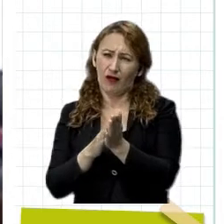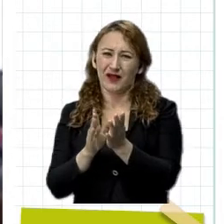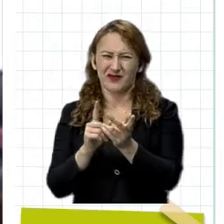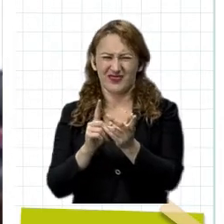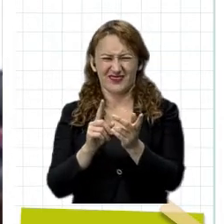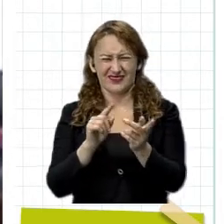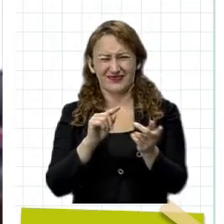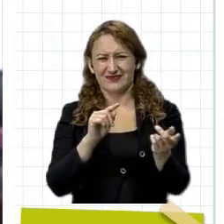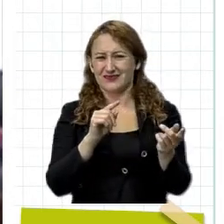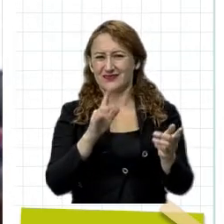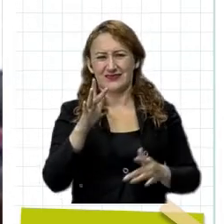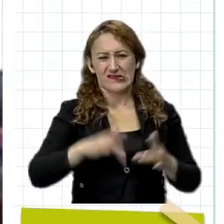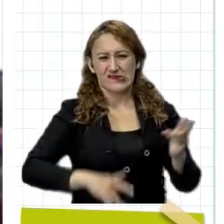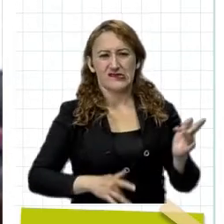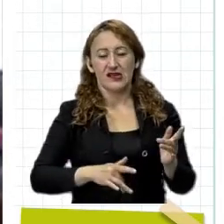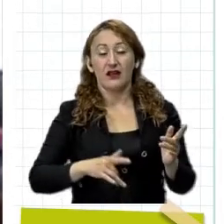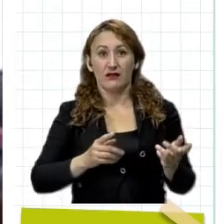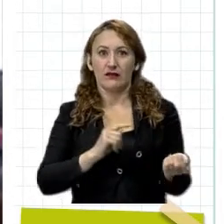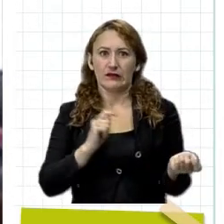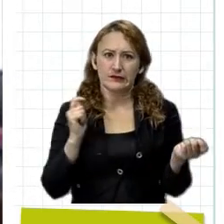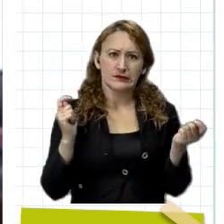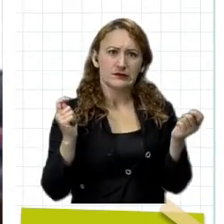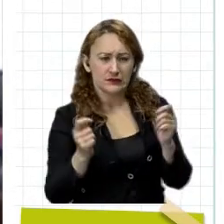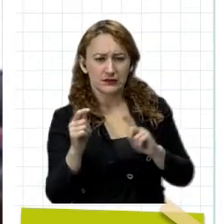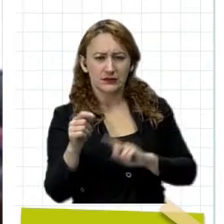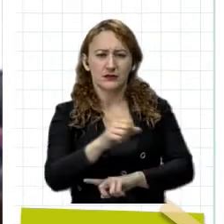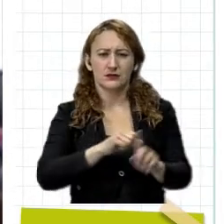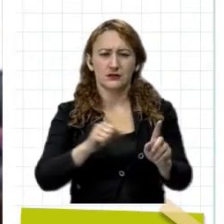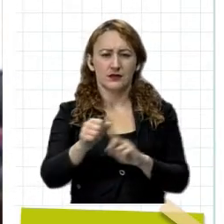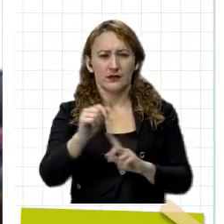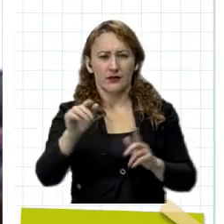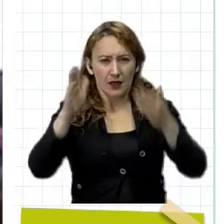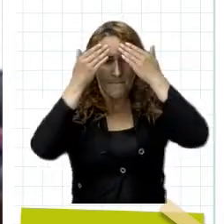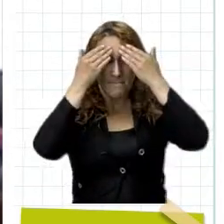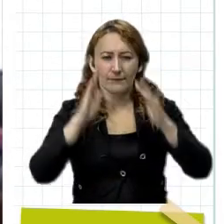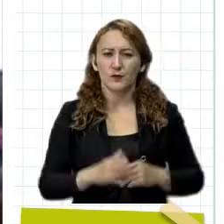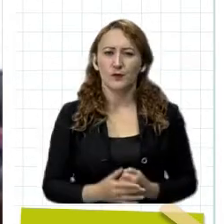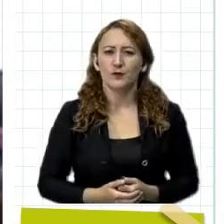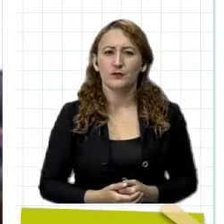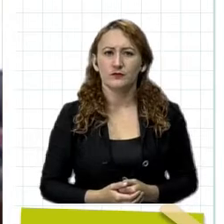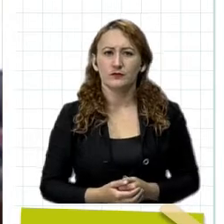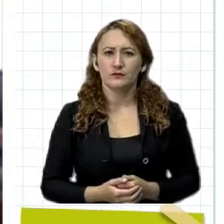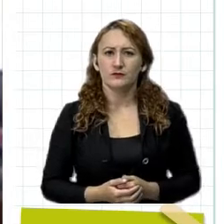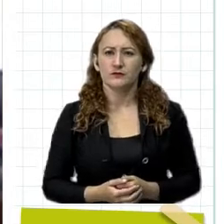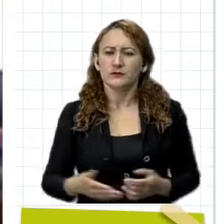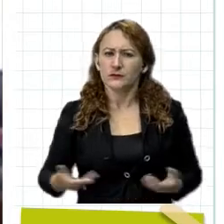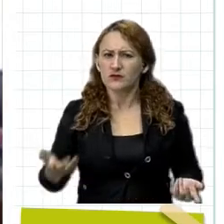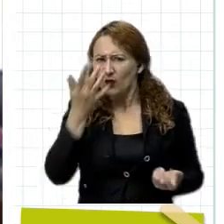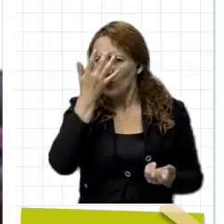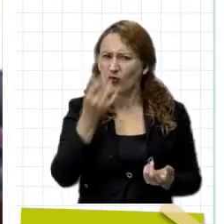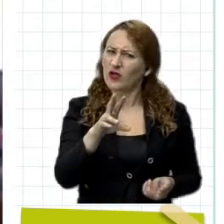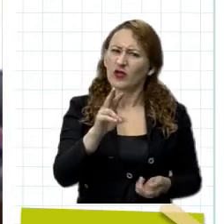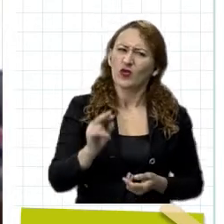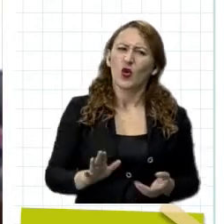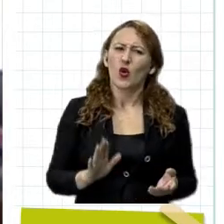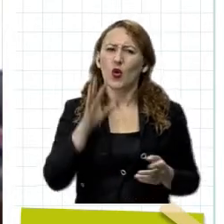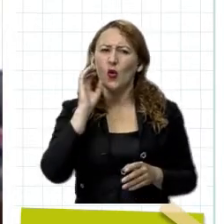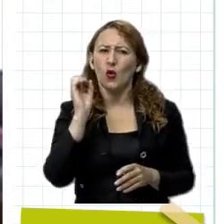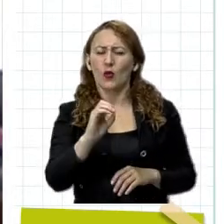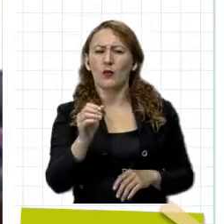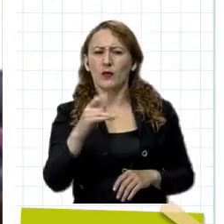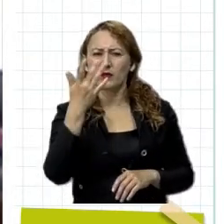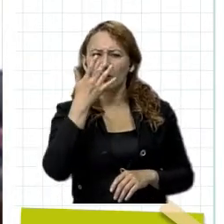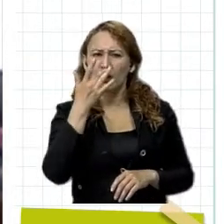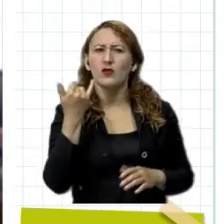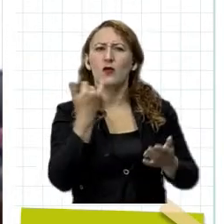los rígidos esquemas de la sociedad discriminadora. ¿Por qué no existía una sección del hombre negro en el Instituto